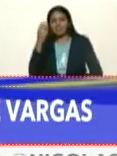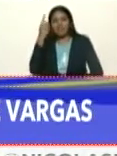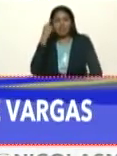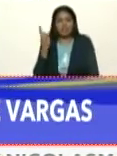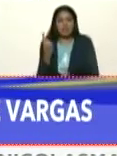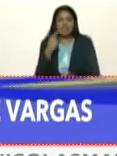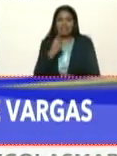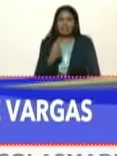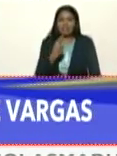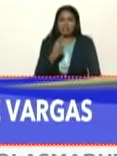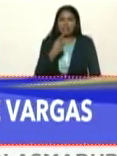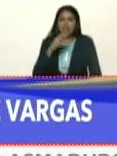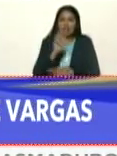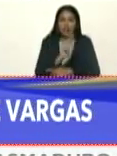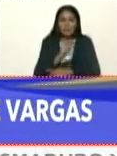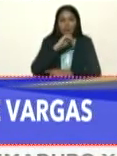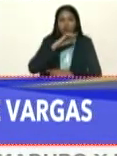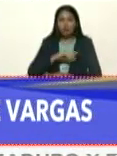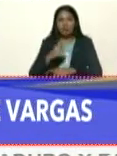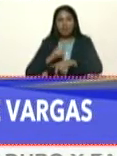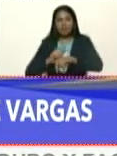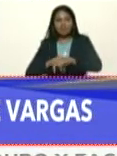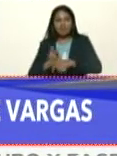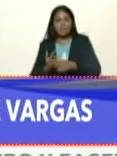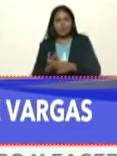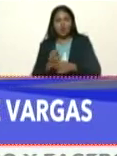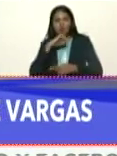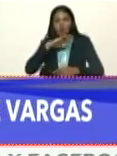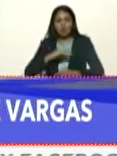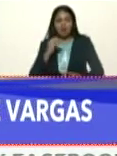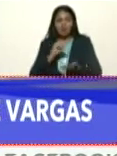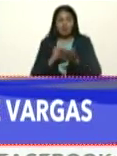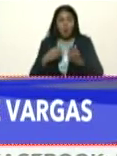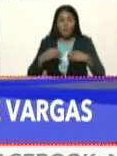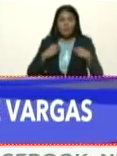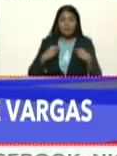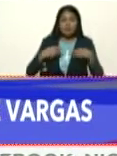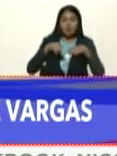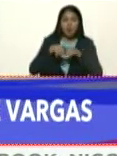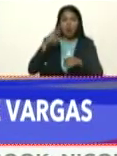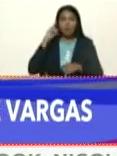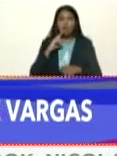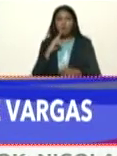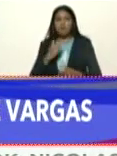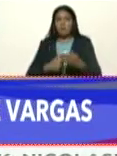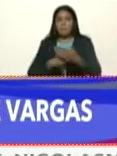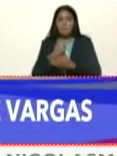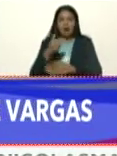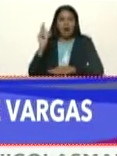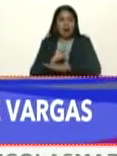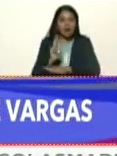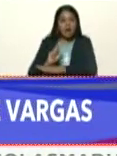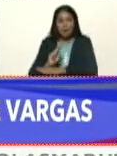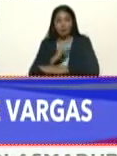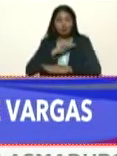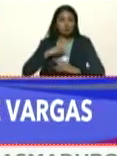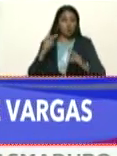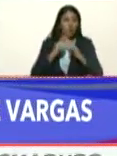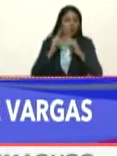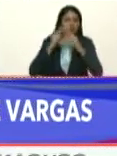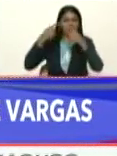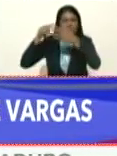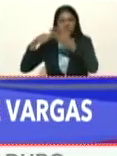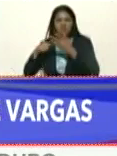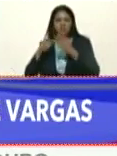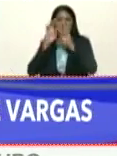Quiere decir que la velocidad histórica del tiempo histórico que le tocó vivir a Bolívar fue mucho más acelerada de la que hemos conocido en otros